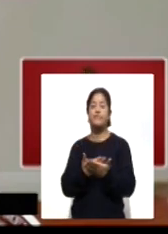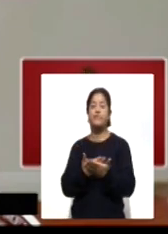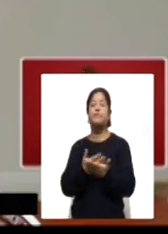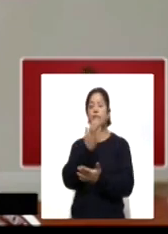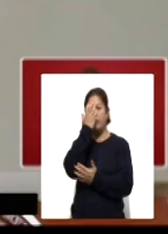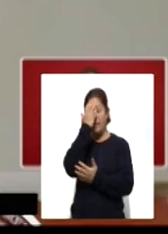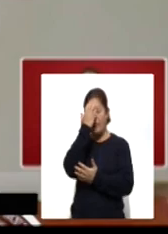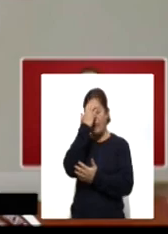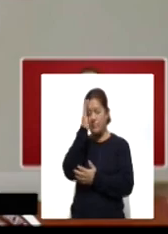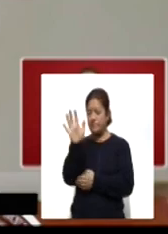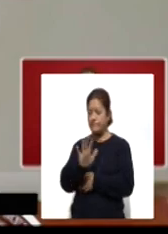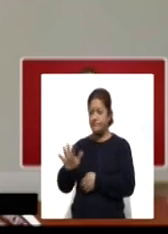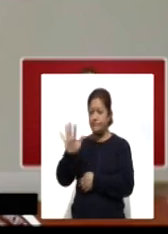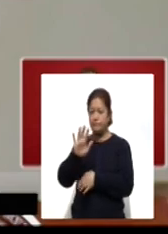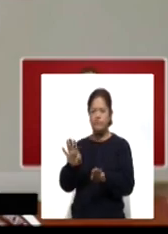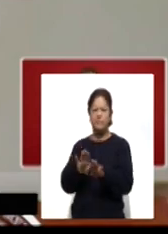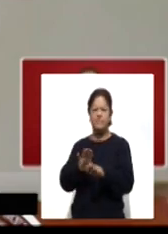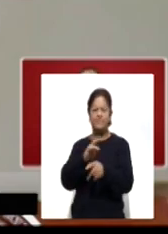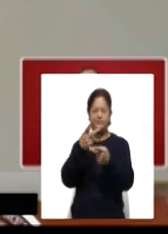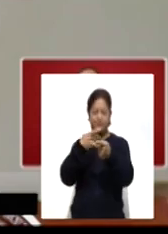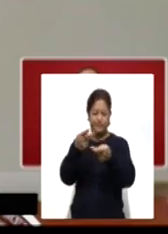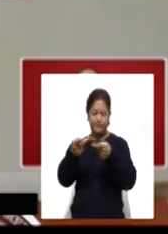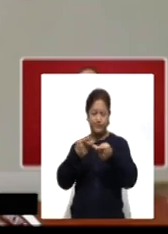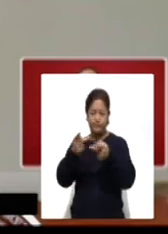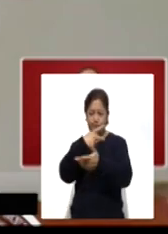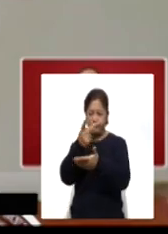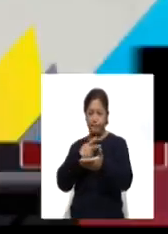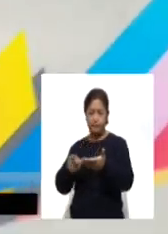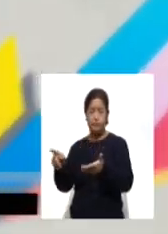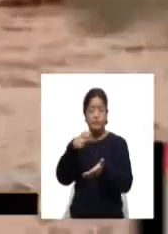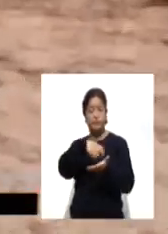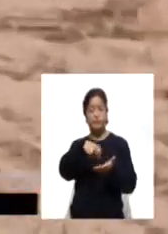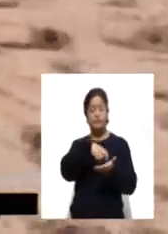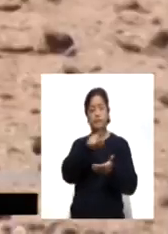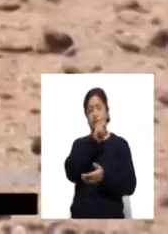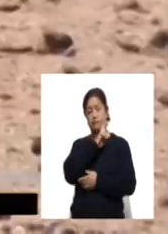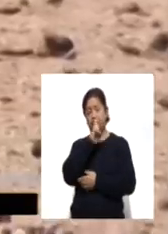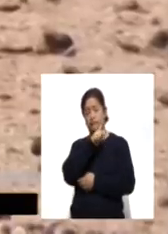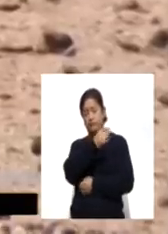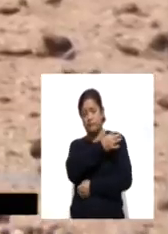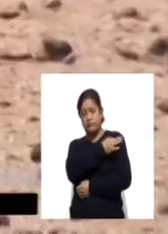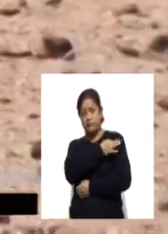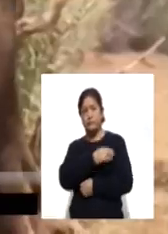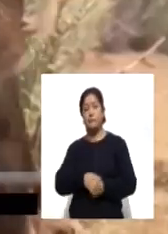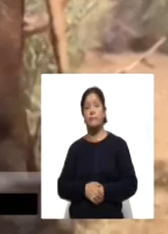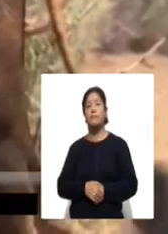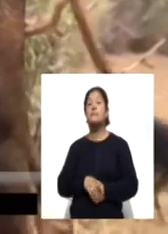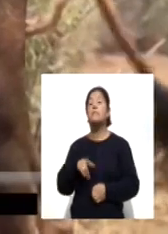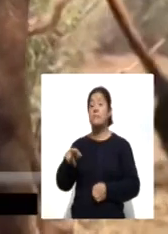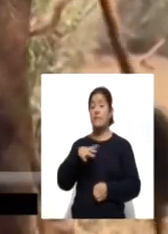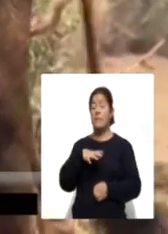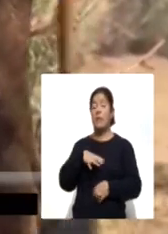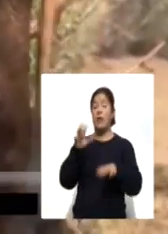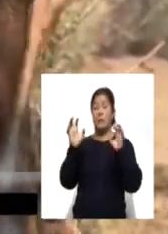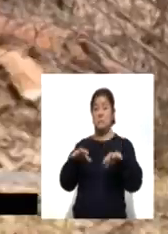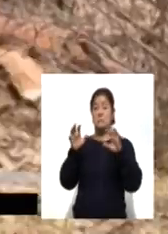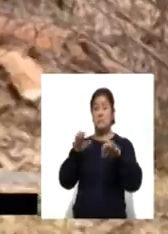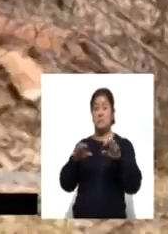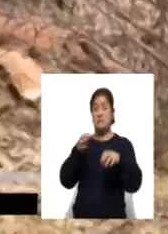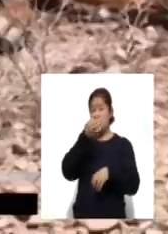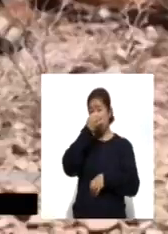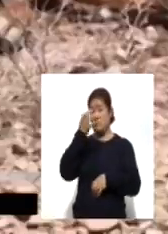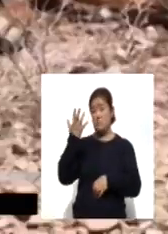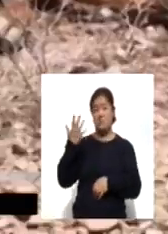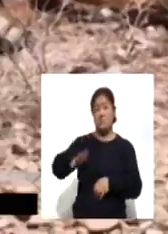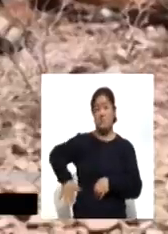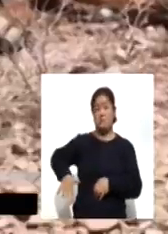conocer el marco regulatorio y la negociación de compra de la vacuna rusa Sputnik. A pesar de las lluvias excepcionales ocurridas en los últimos meses del año